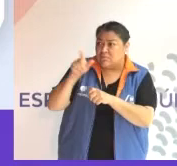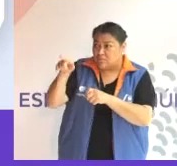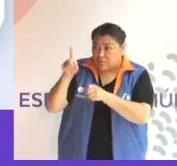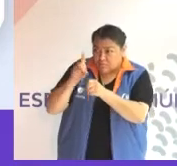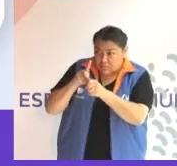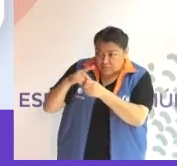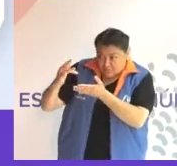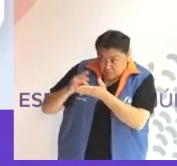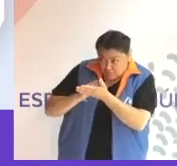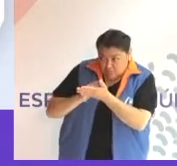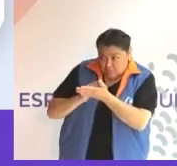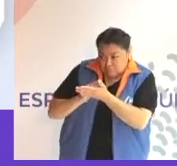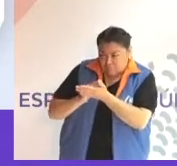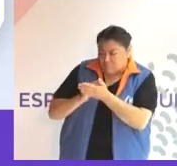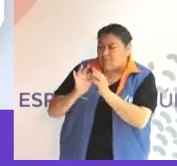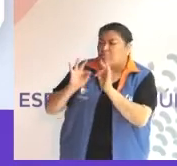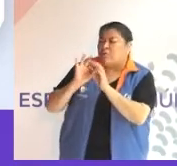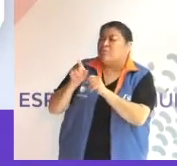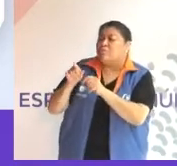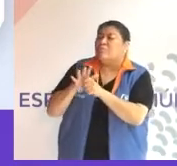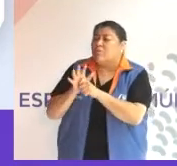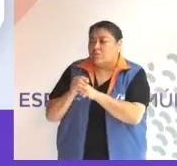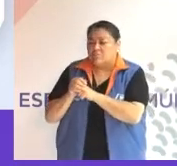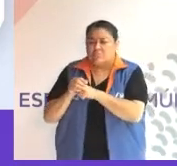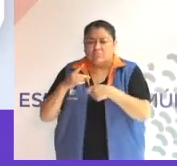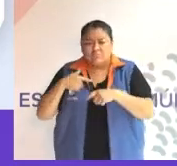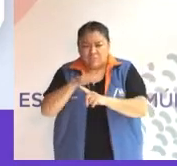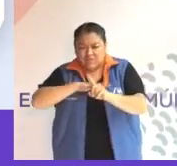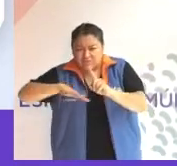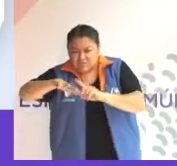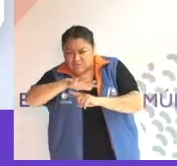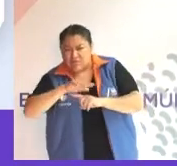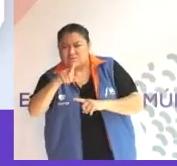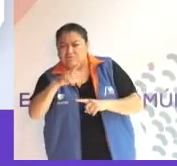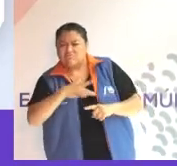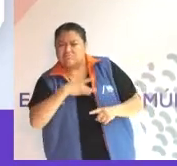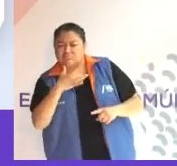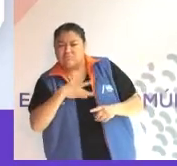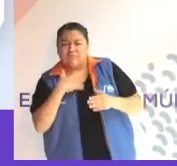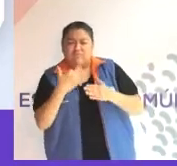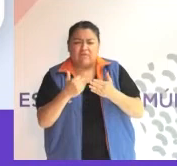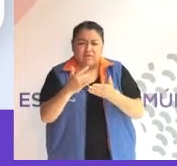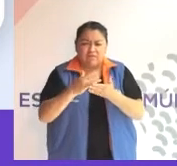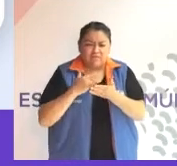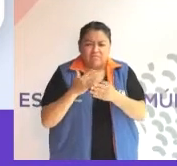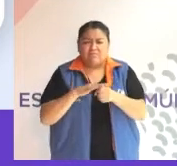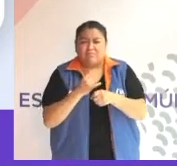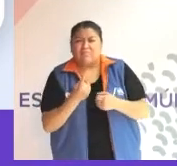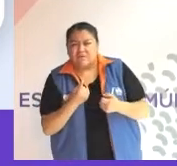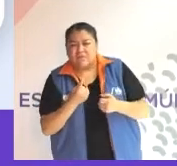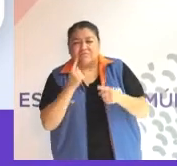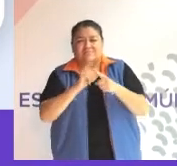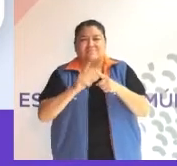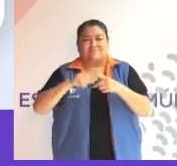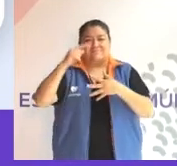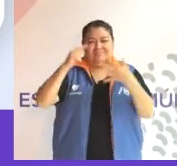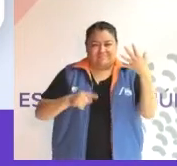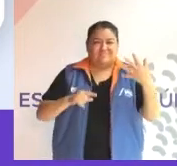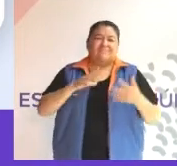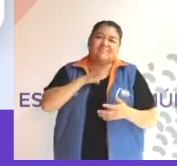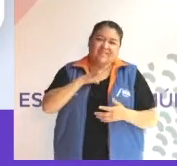el beneficiario, para el país, para la comunidad en la que estamos inmersos, ¿no?